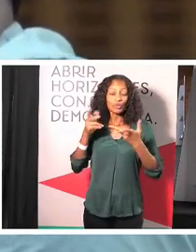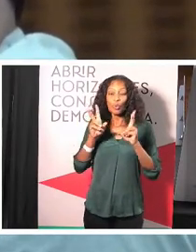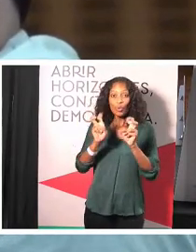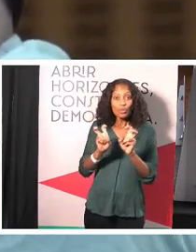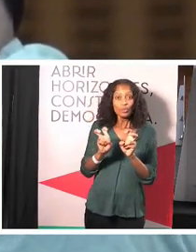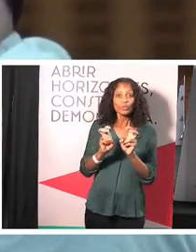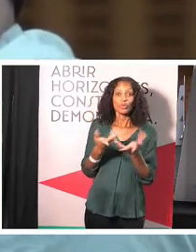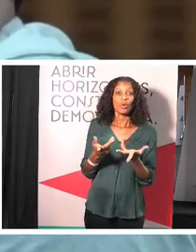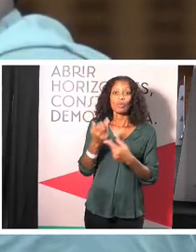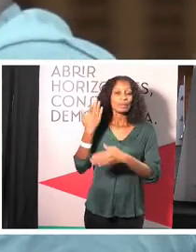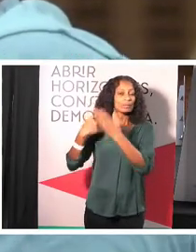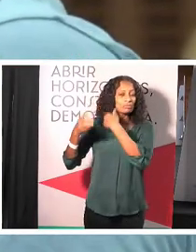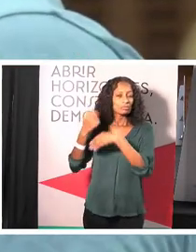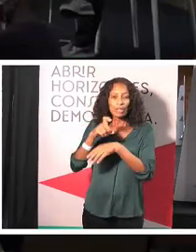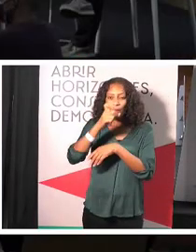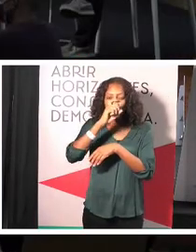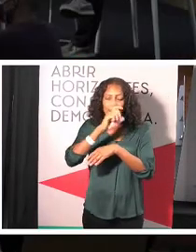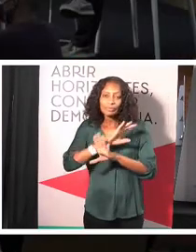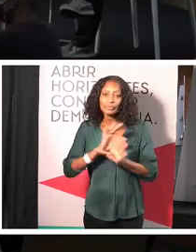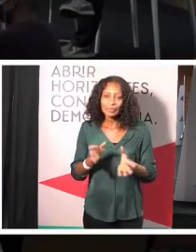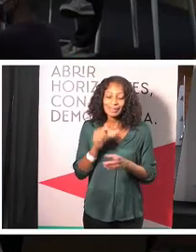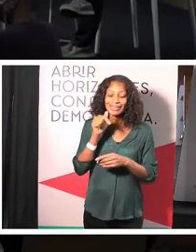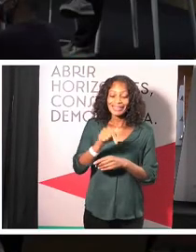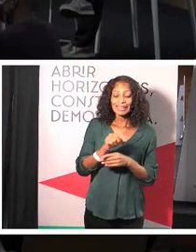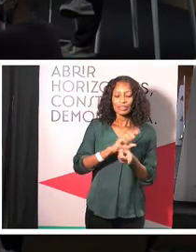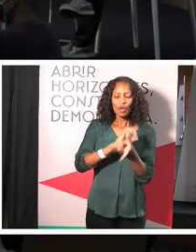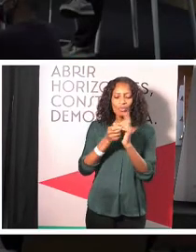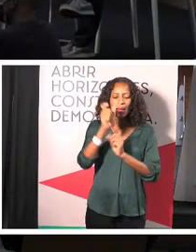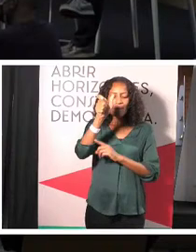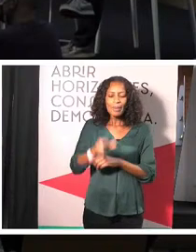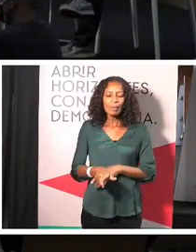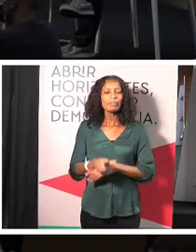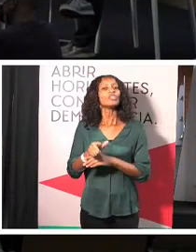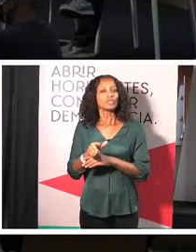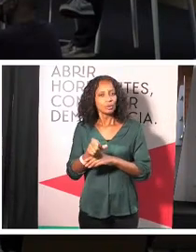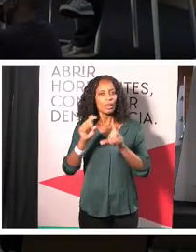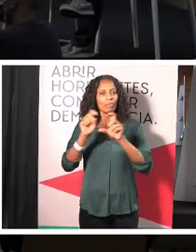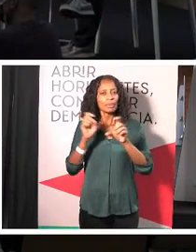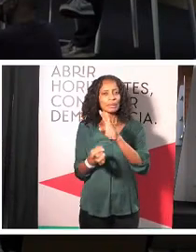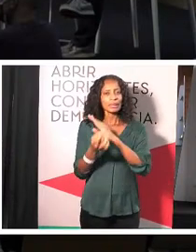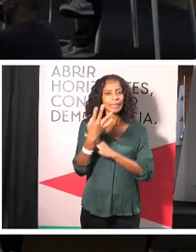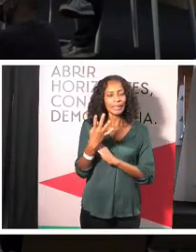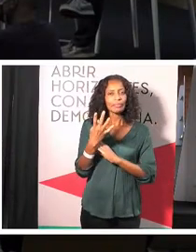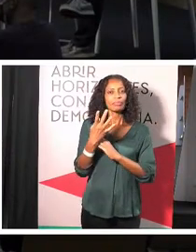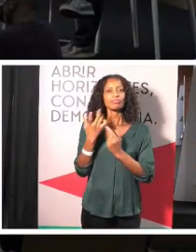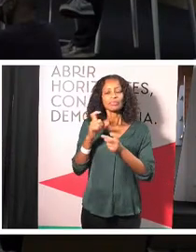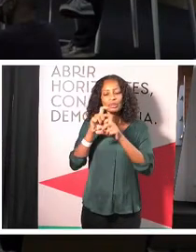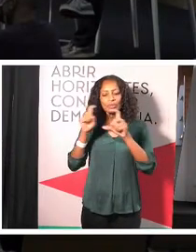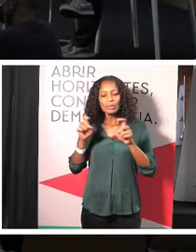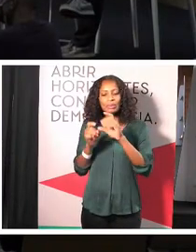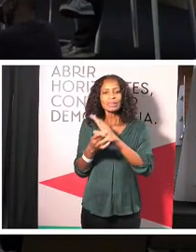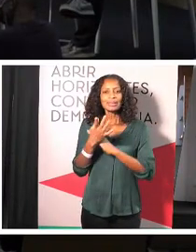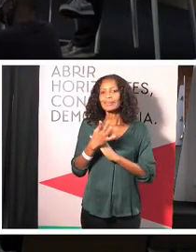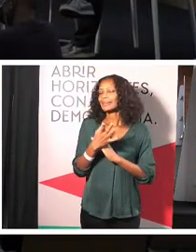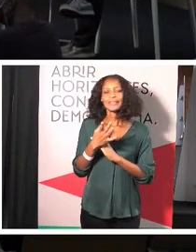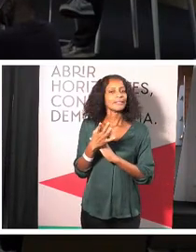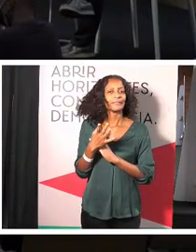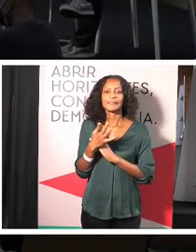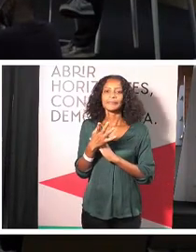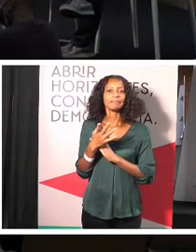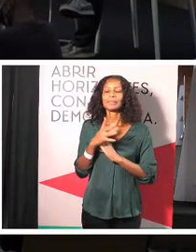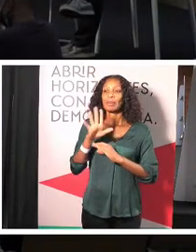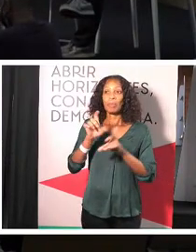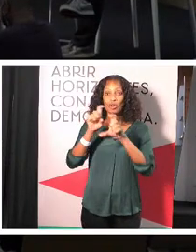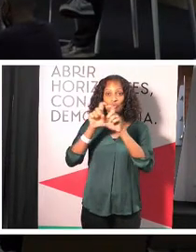una de las dos cosas, porque lo que se le hace es a la persona convertirle en emprendedor, pero un emprendedor que no se va a poder apropiar nunca. Va a tener que poner